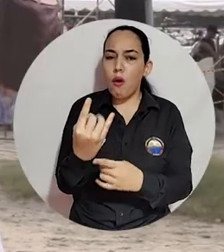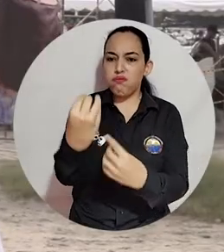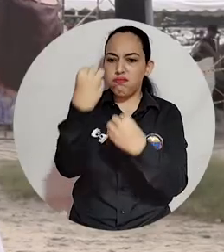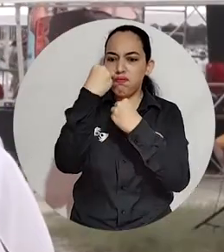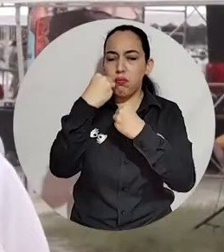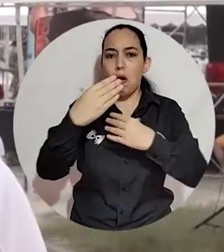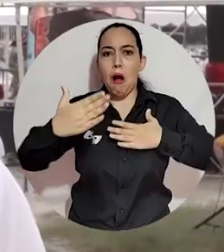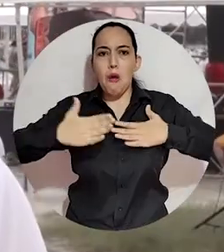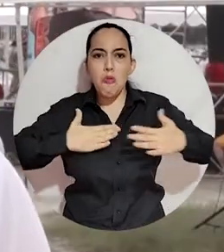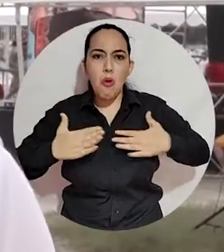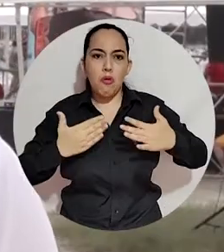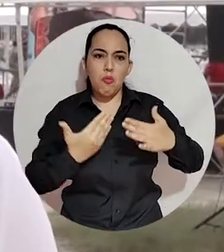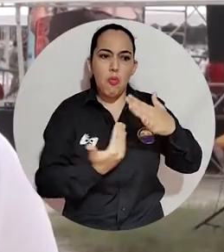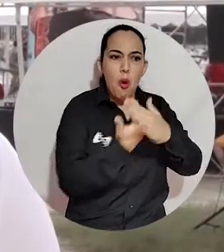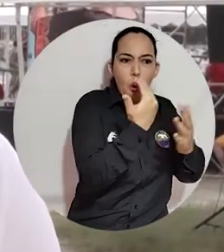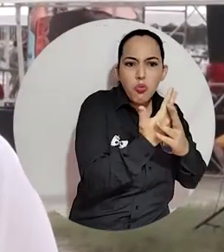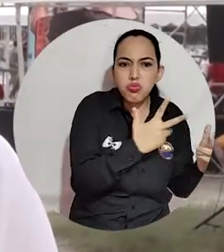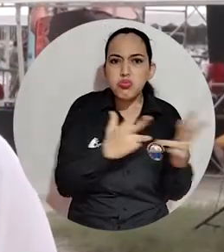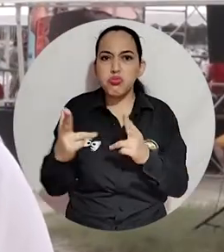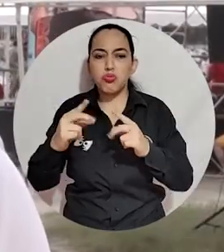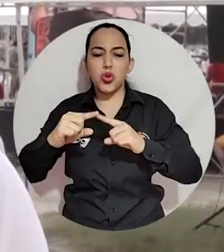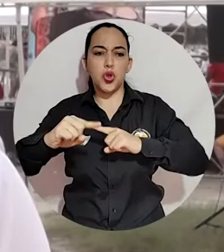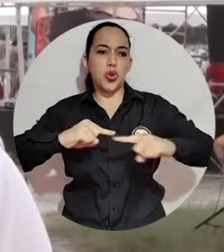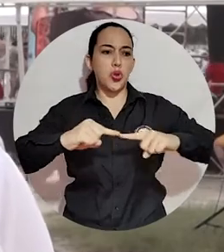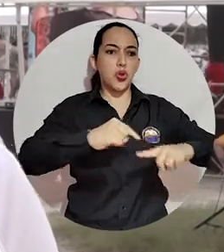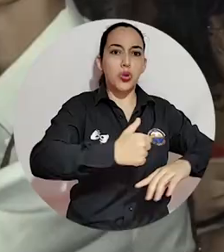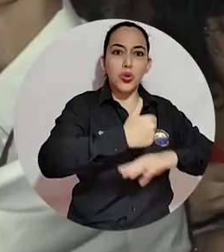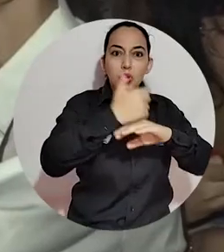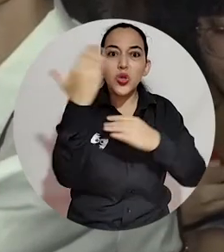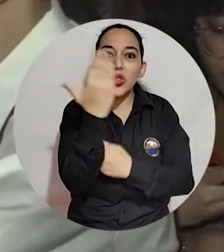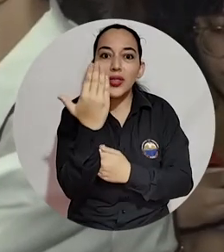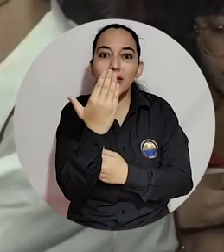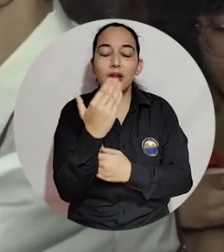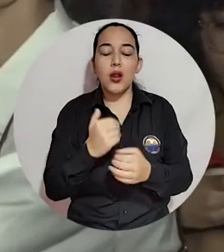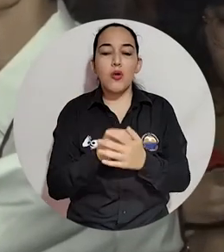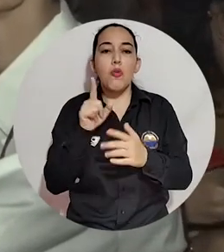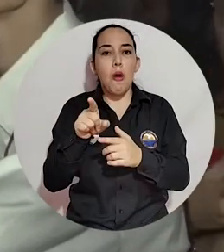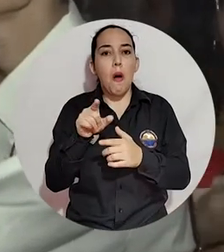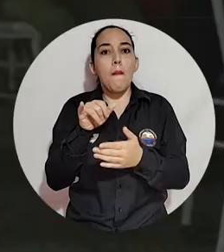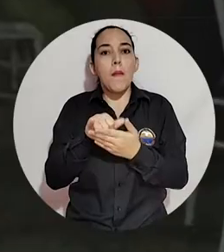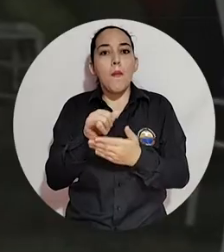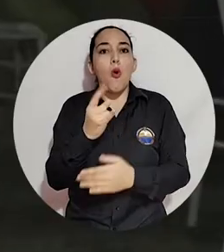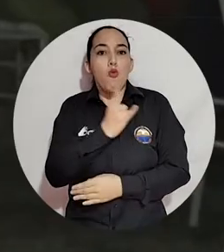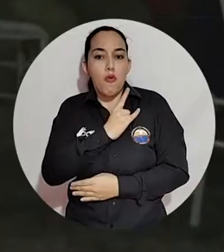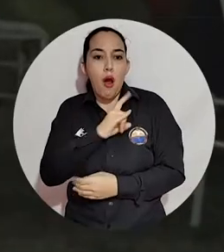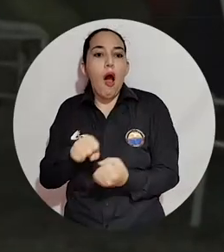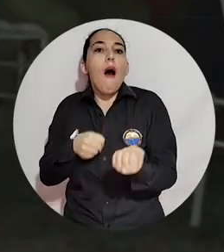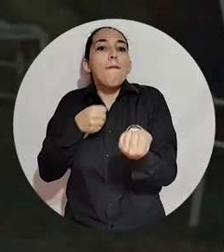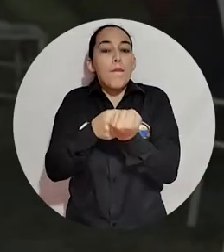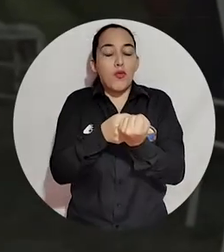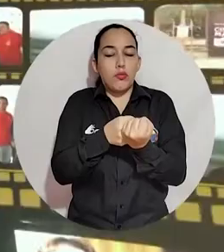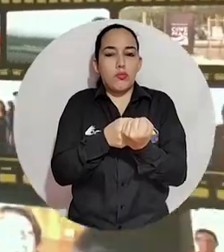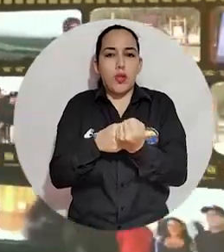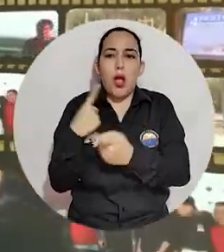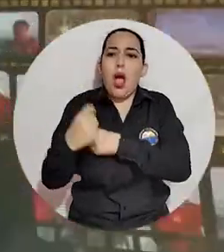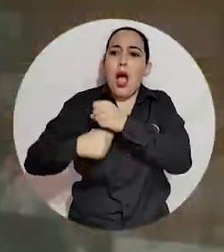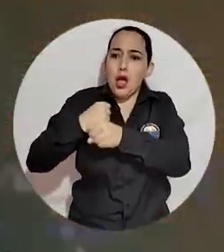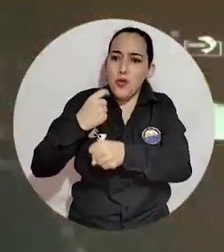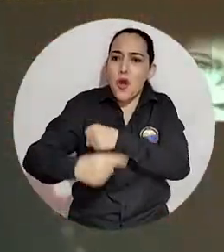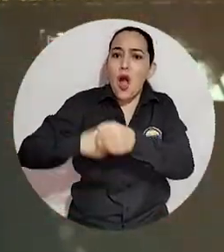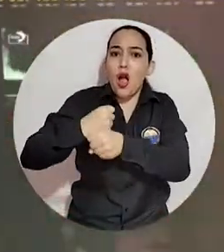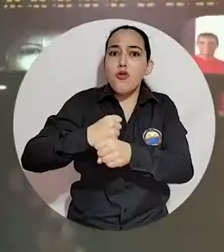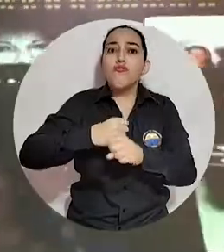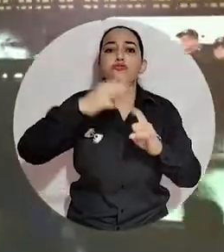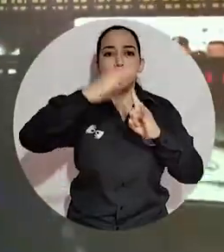fortalecen y crecen como actores, como productores, como directores, y mucho de eso viene acompañado por la Universidad del Magdalena. Durante